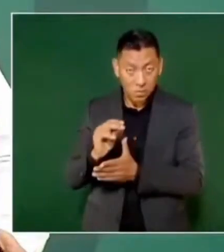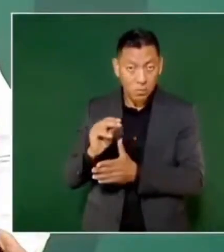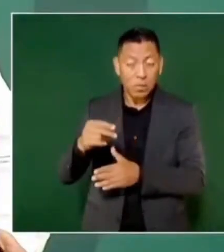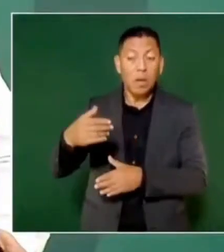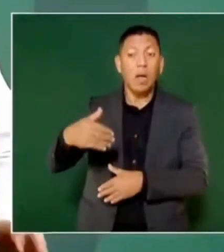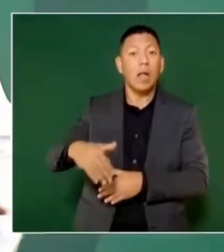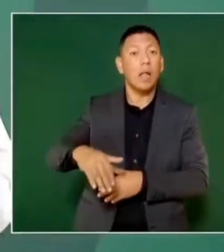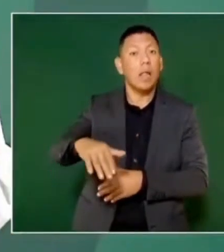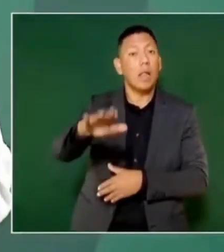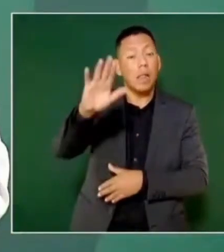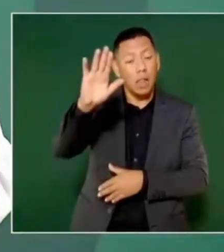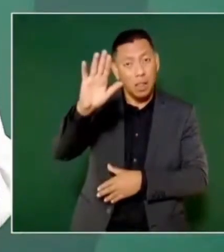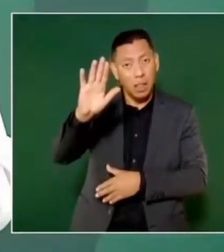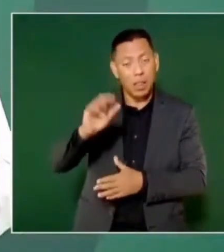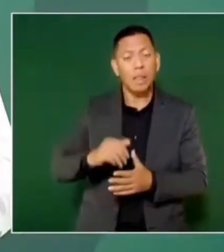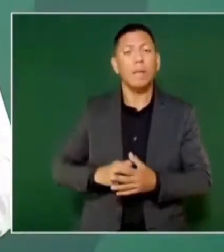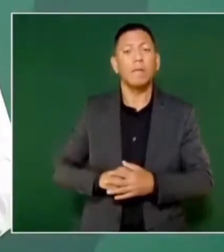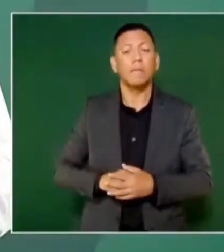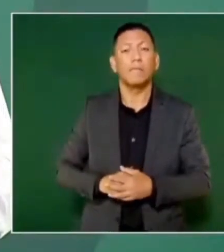la